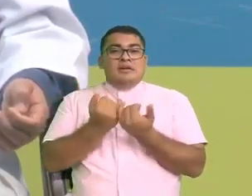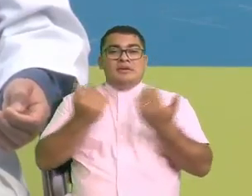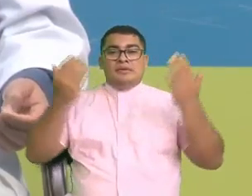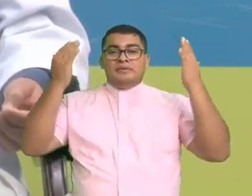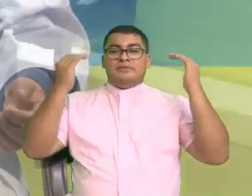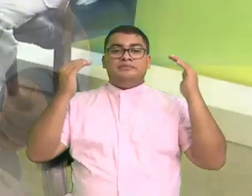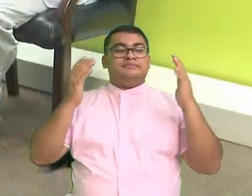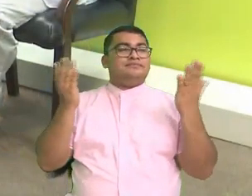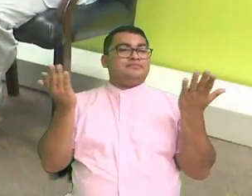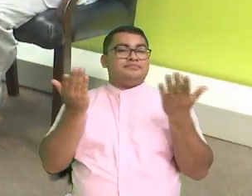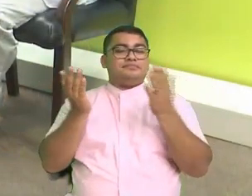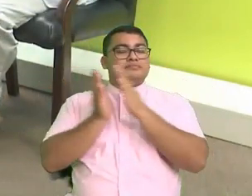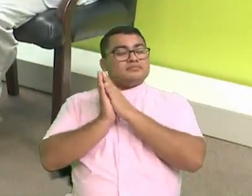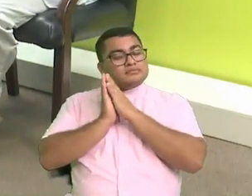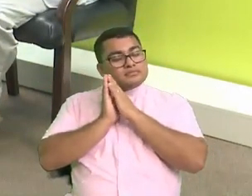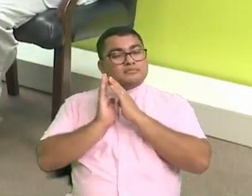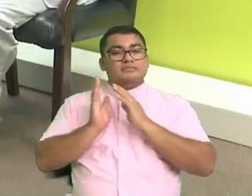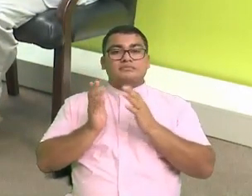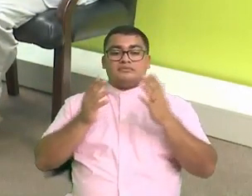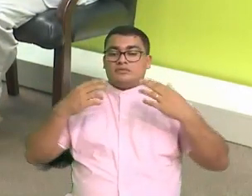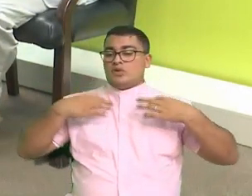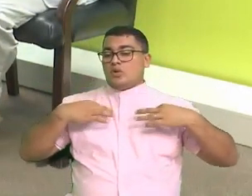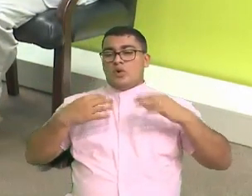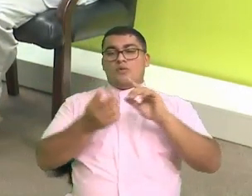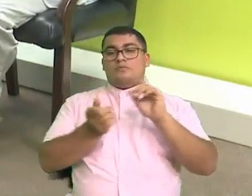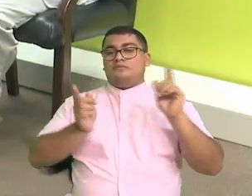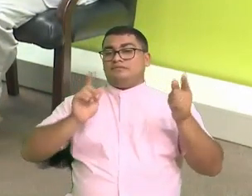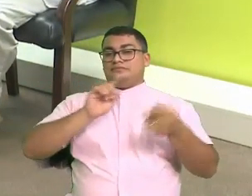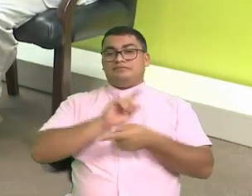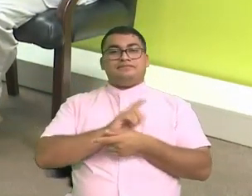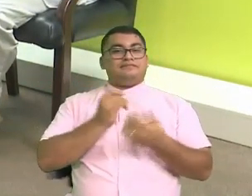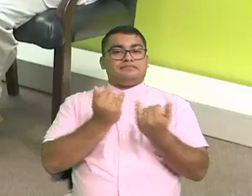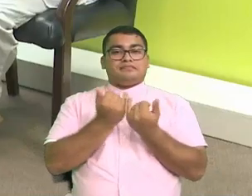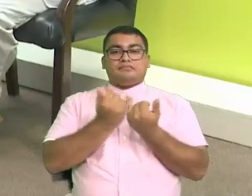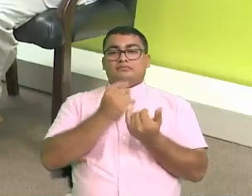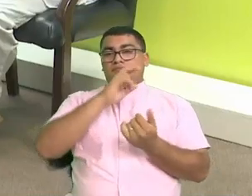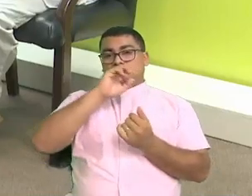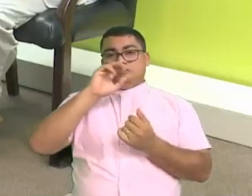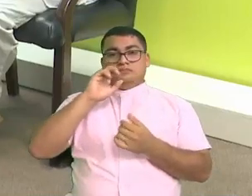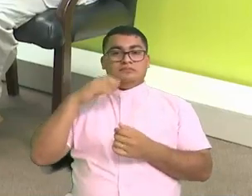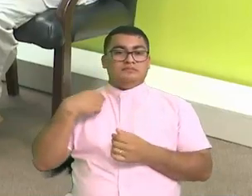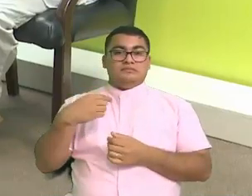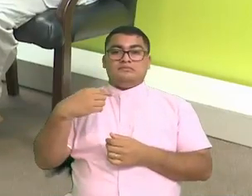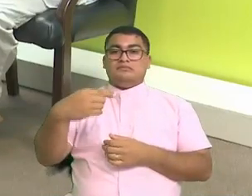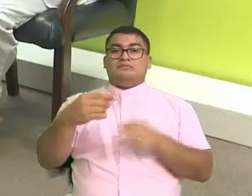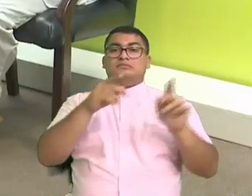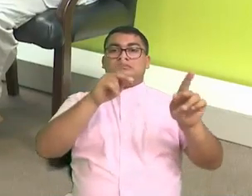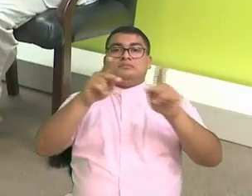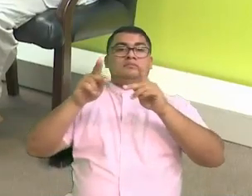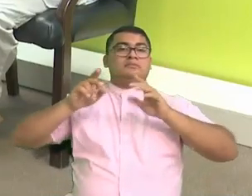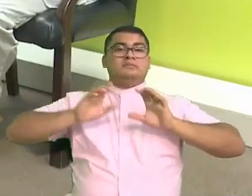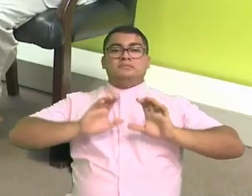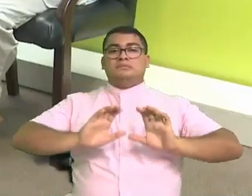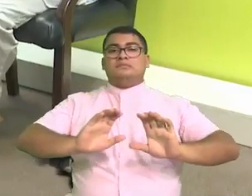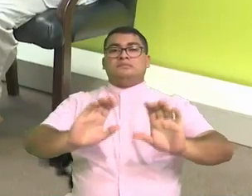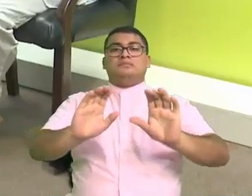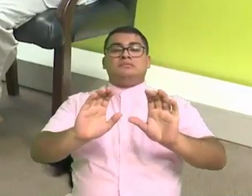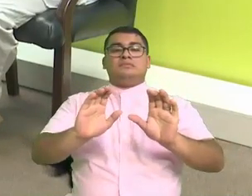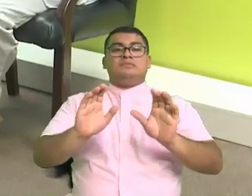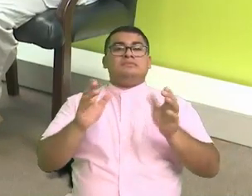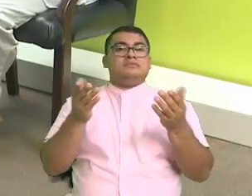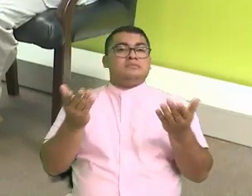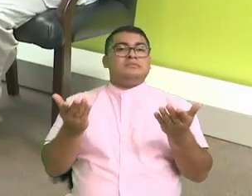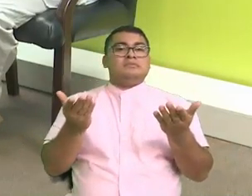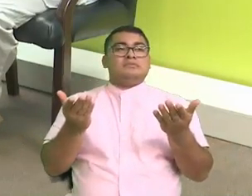días, sí. Lavarse los dientes, sí, cambiarse de ropa. Así es. Así tiene porque que uno sale a la calle, ¿verdad? Y